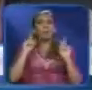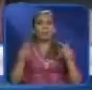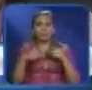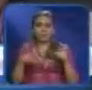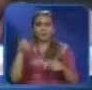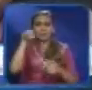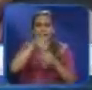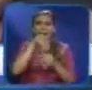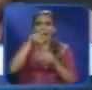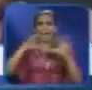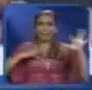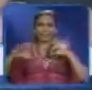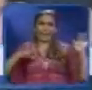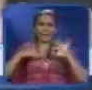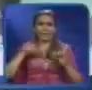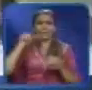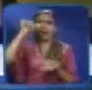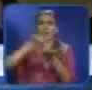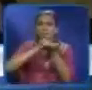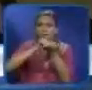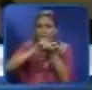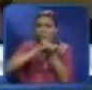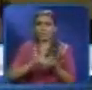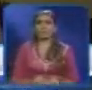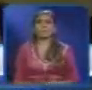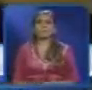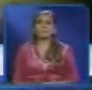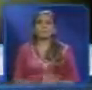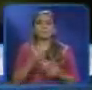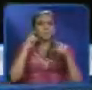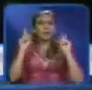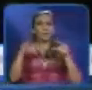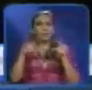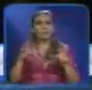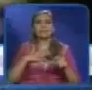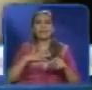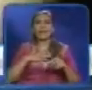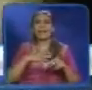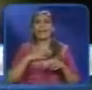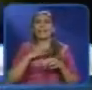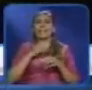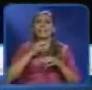Prestige allá. Se van a hacer los estrenos. Los ritmos caribeños serán claves